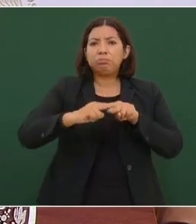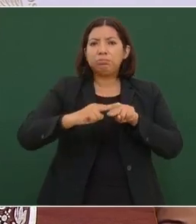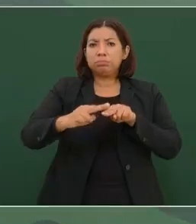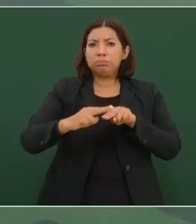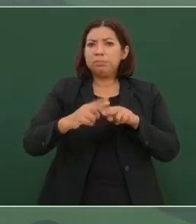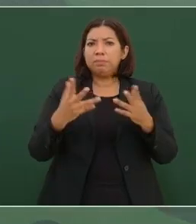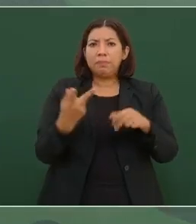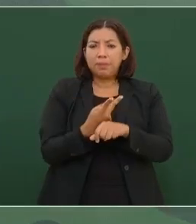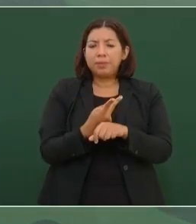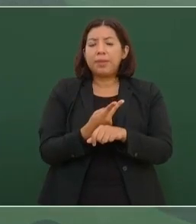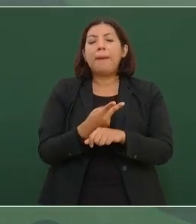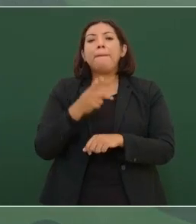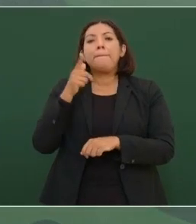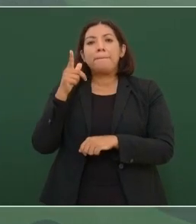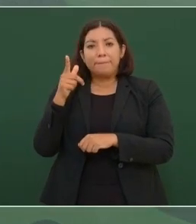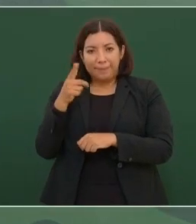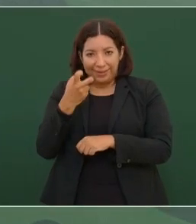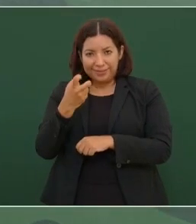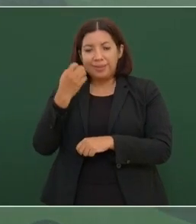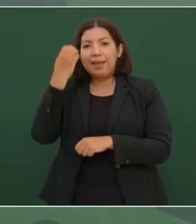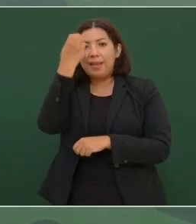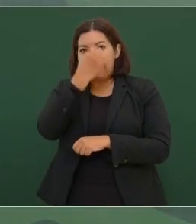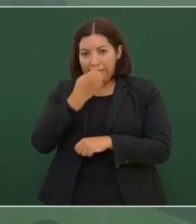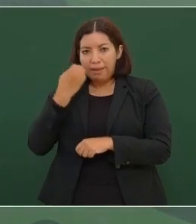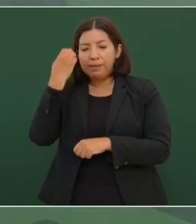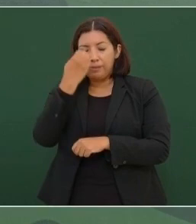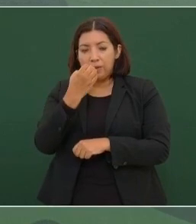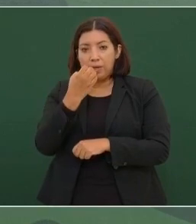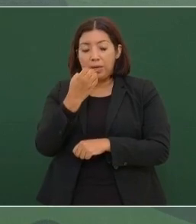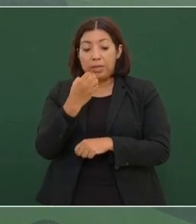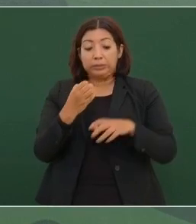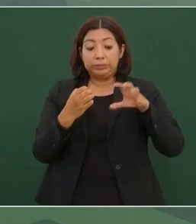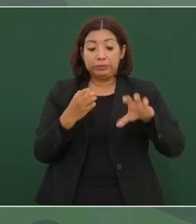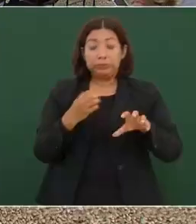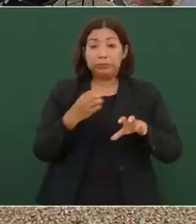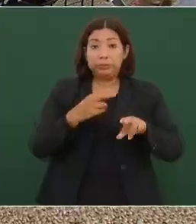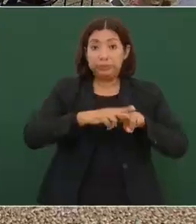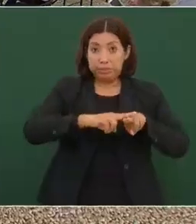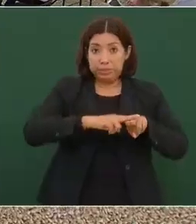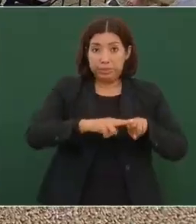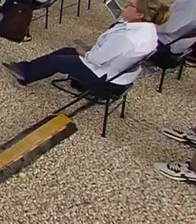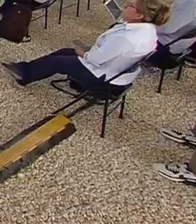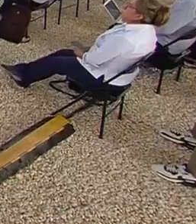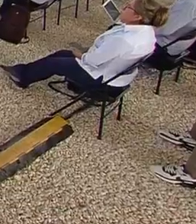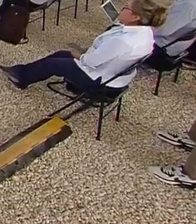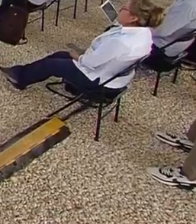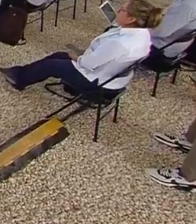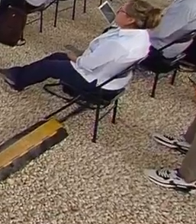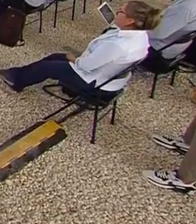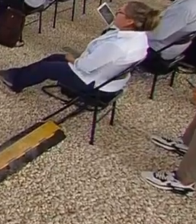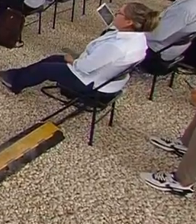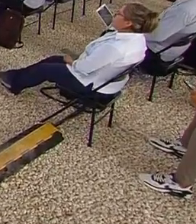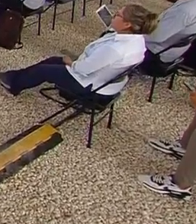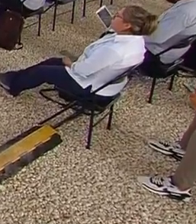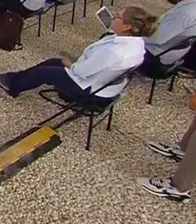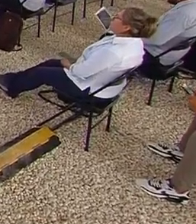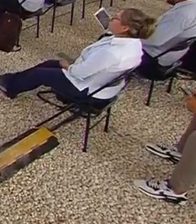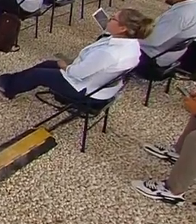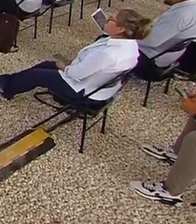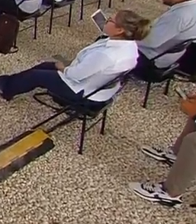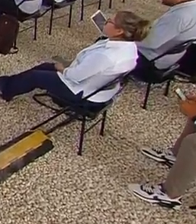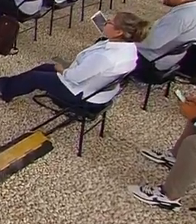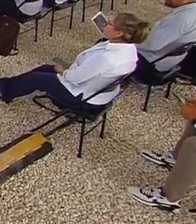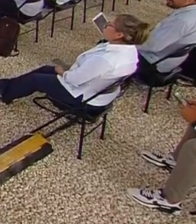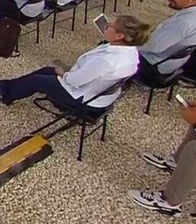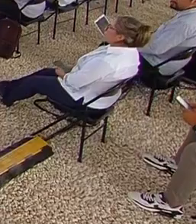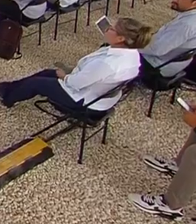4, que es el tramo de Cancún hasta